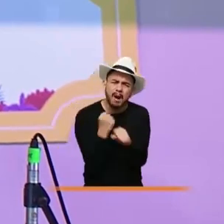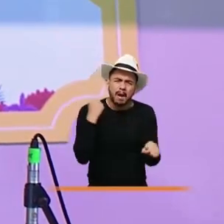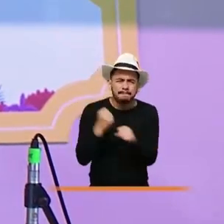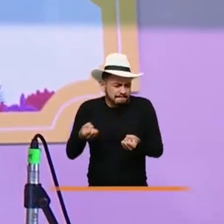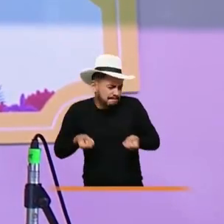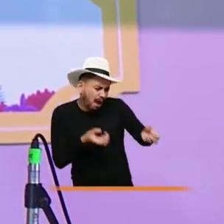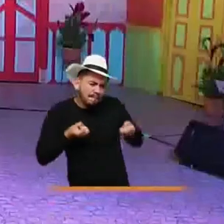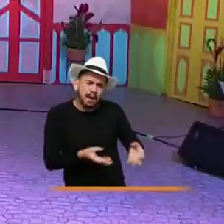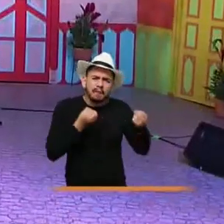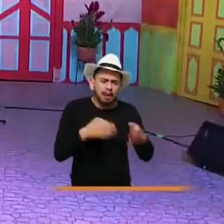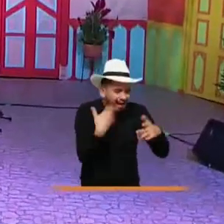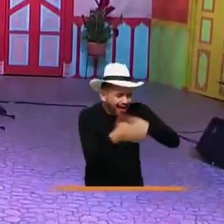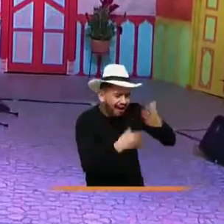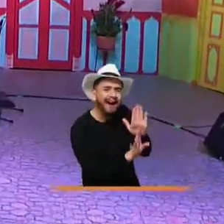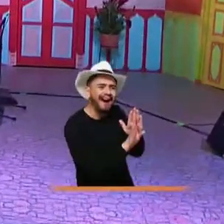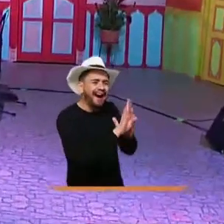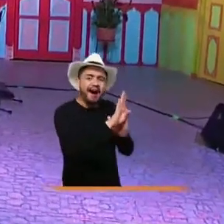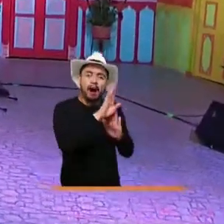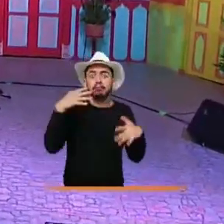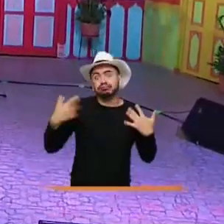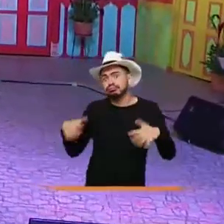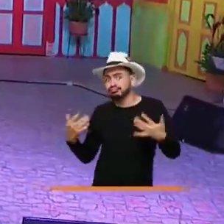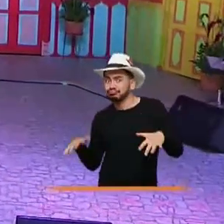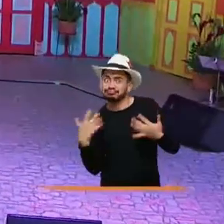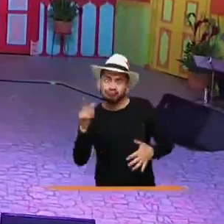adelante cuestiones